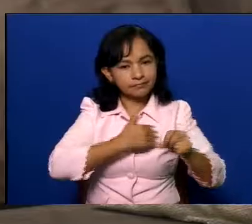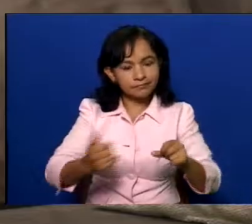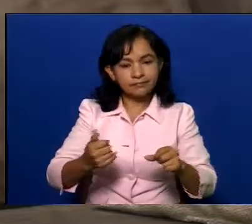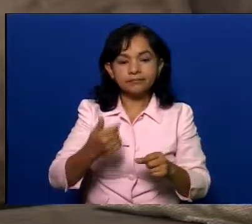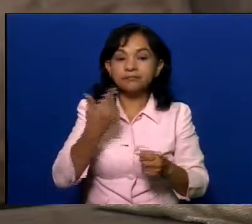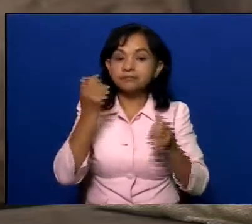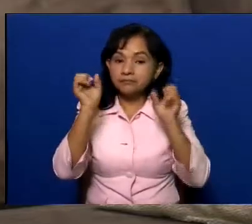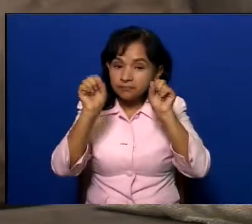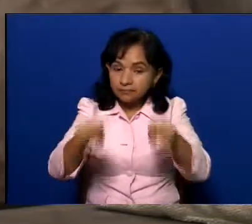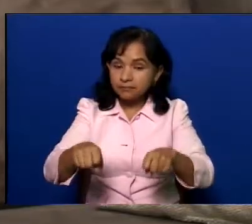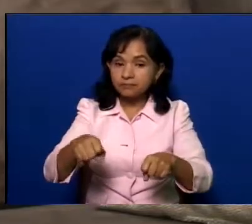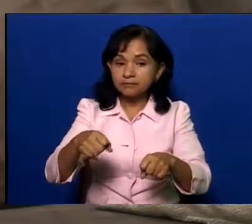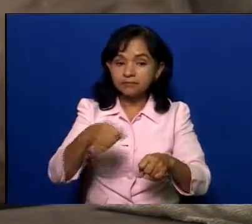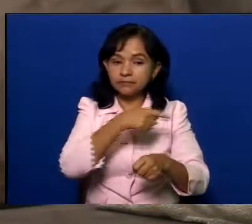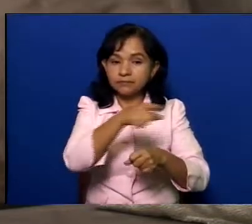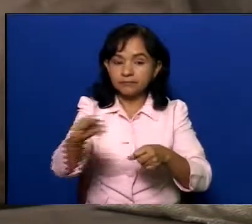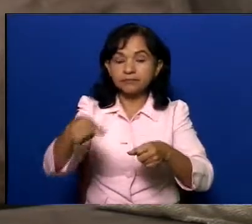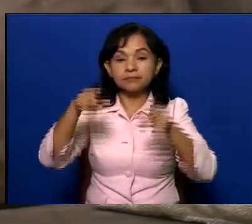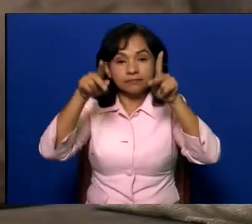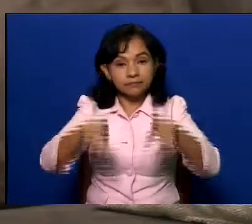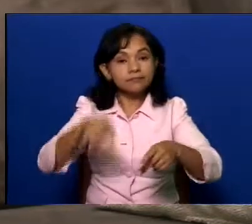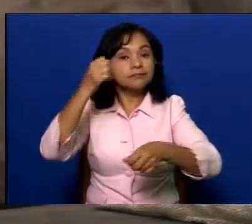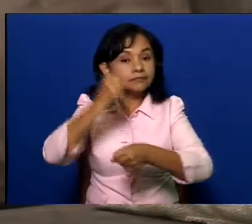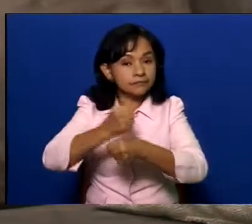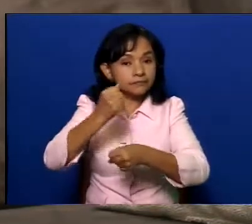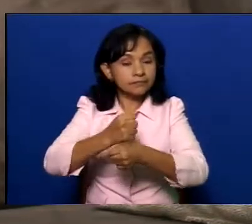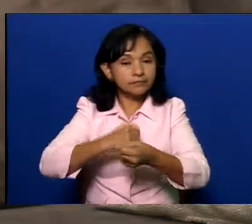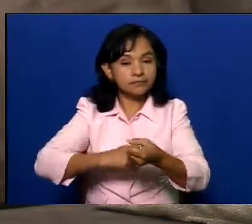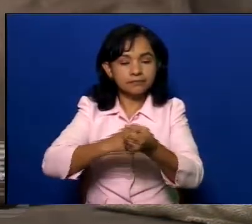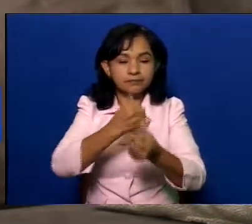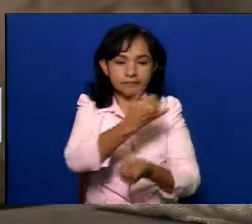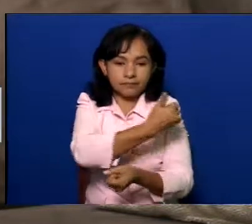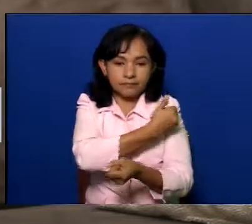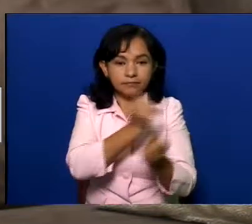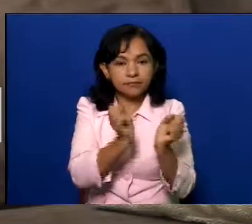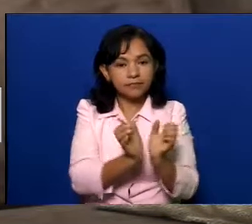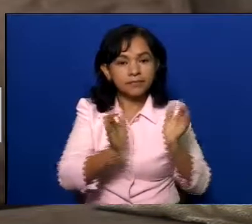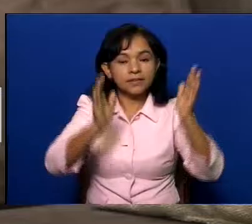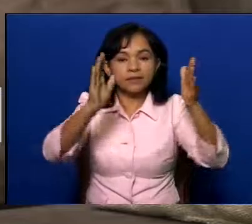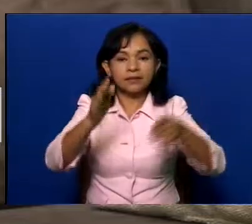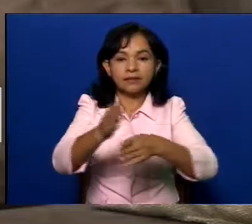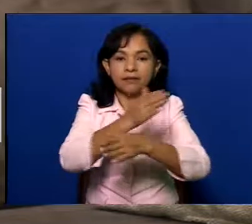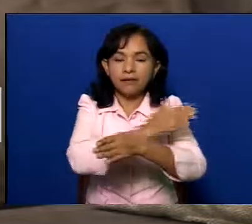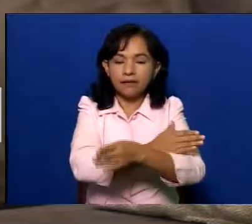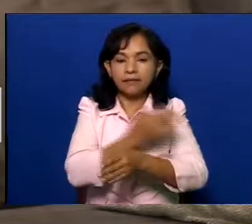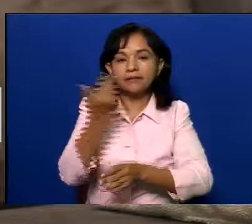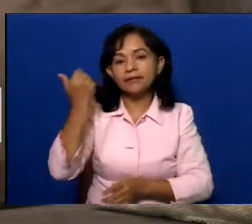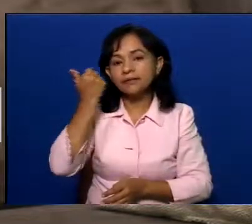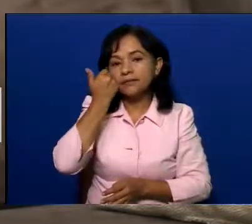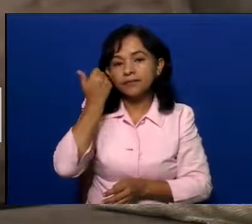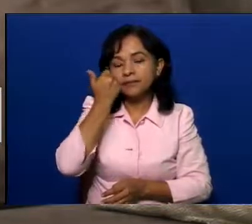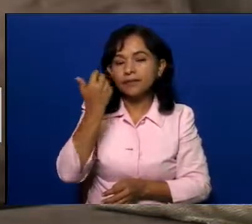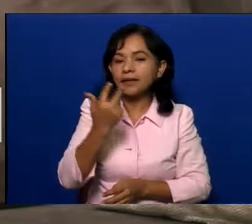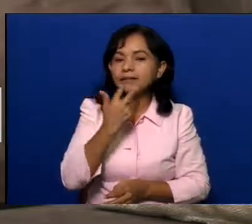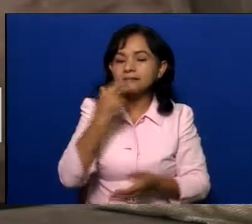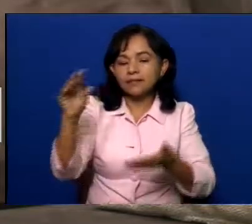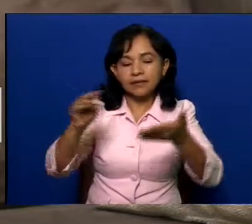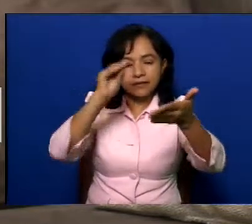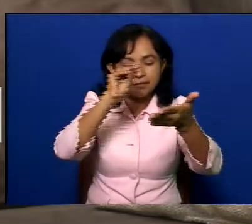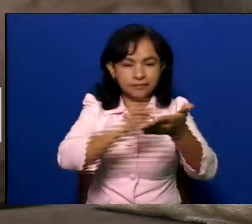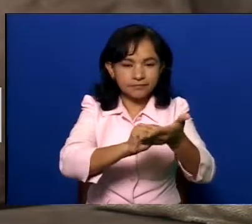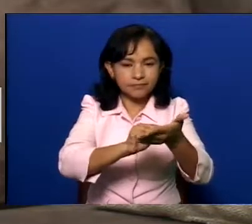primer momento. Ya para la detección, pues hay una serie de exámenes particulares, muy